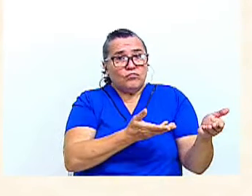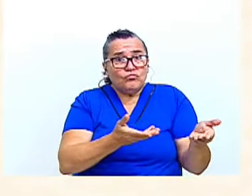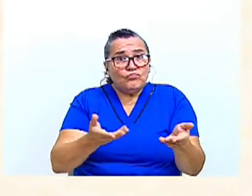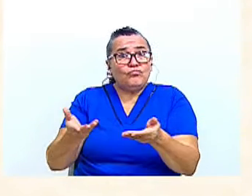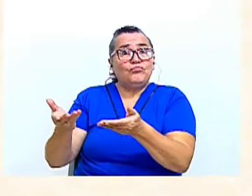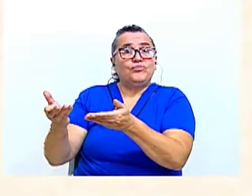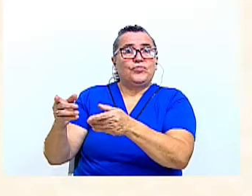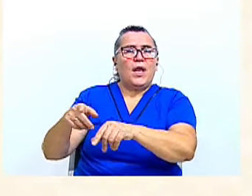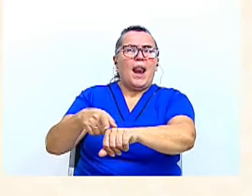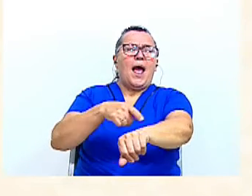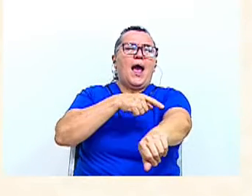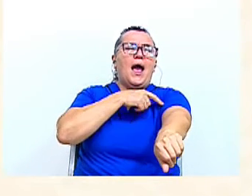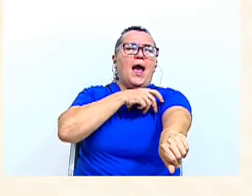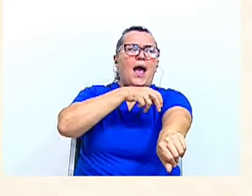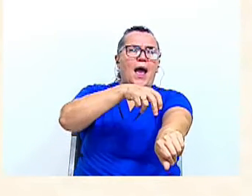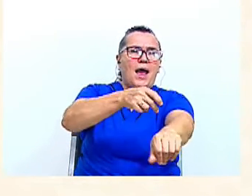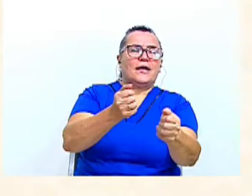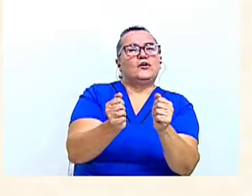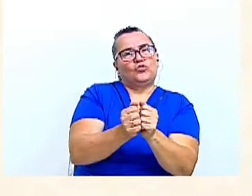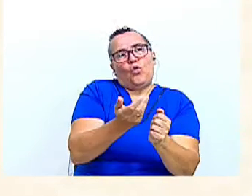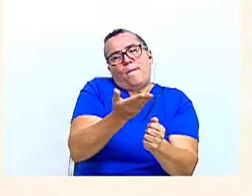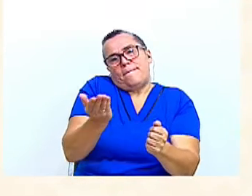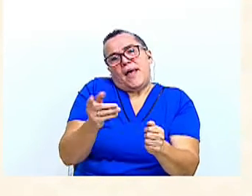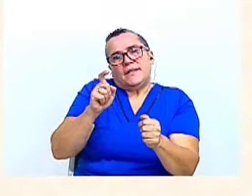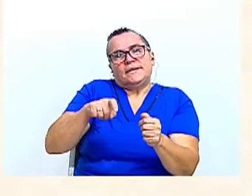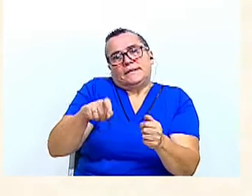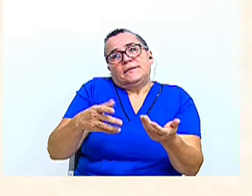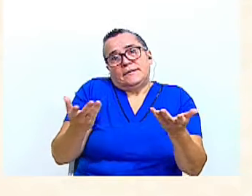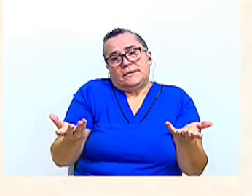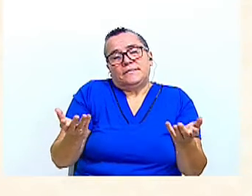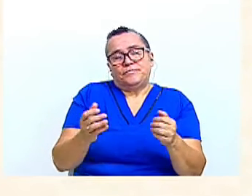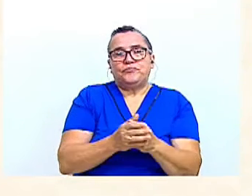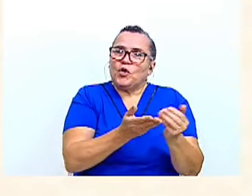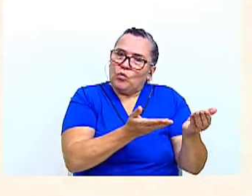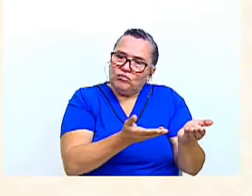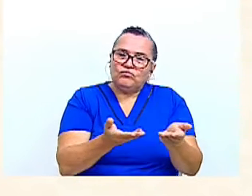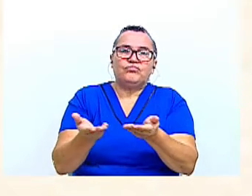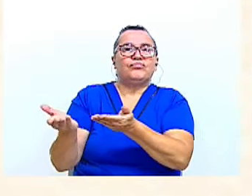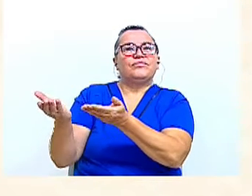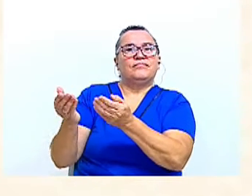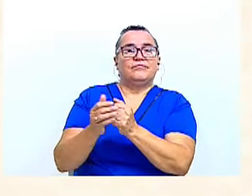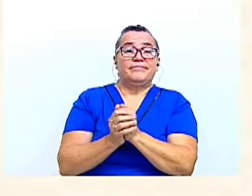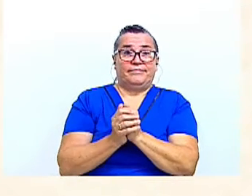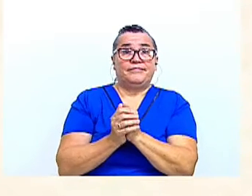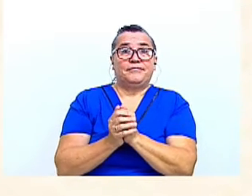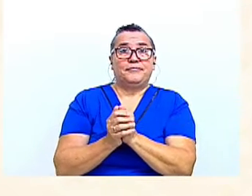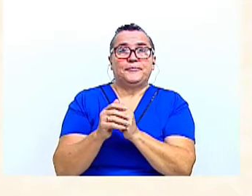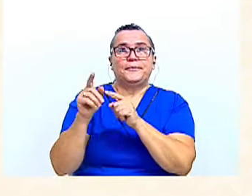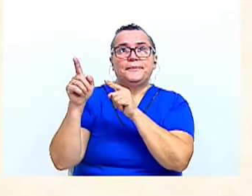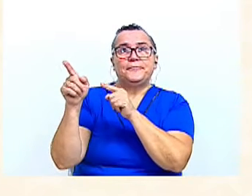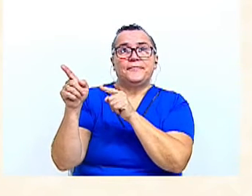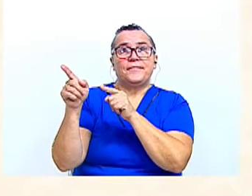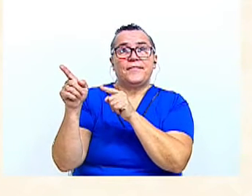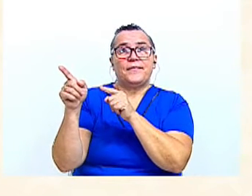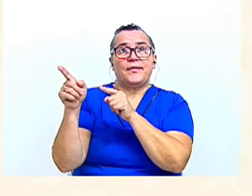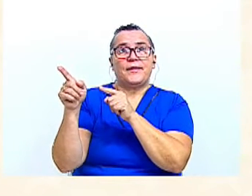transportarse largas distancias con los materiales que posiblemente tenían que transportar. Bien,